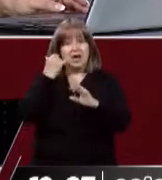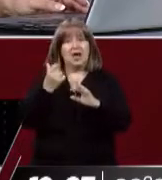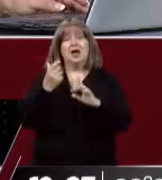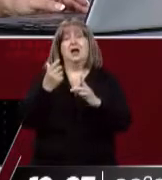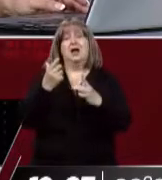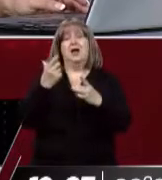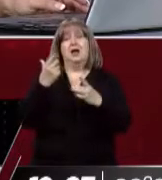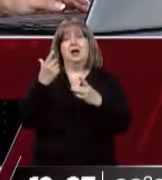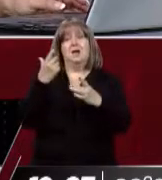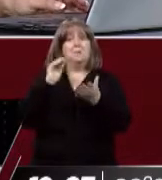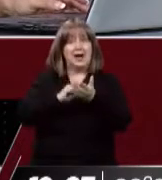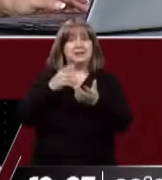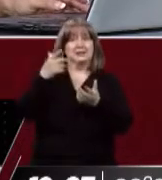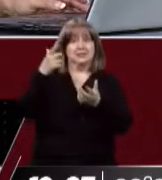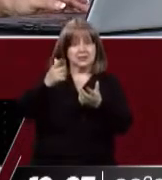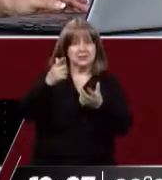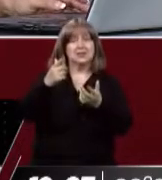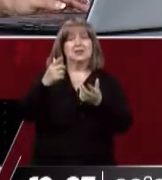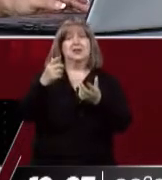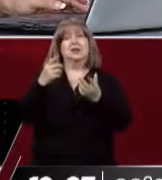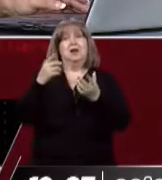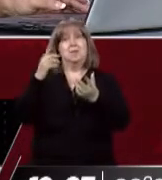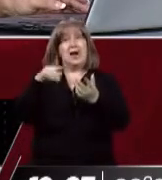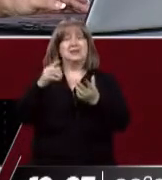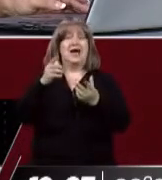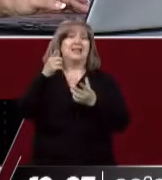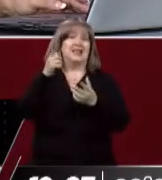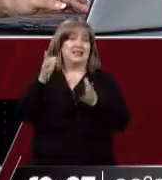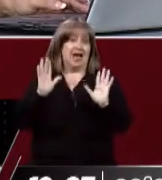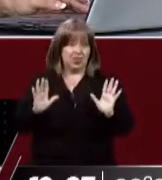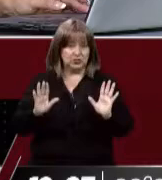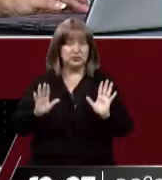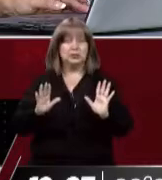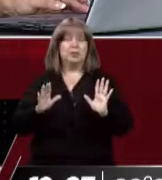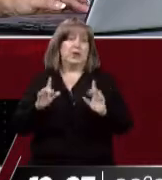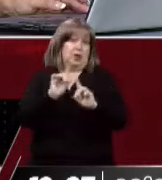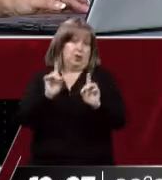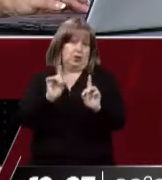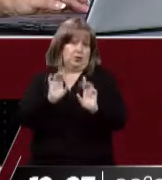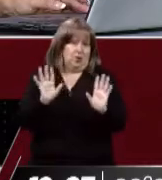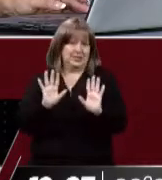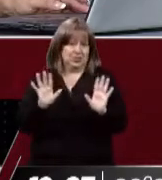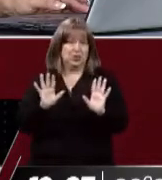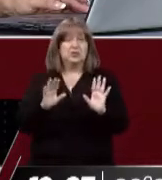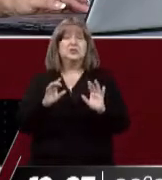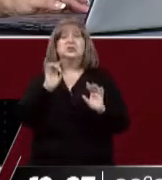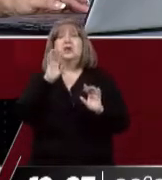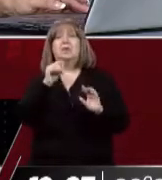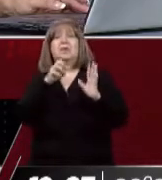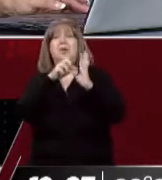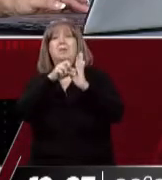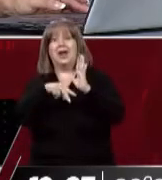tal y también se suman más vídeos que se van recolectando también de estos análisis de los dispositivos